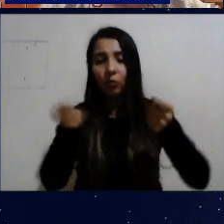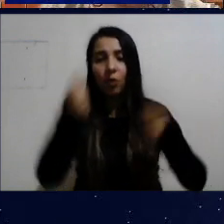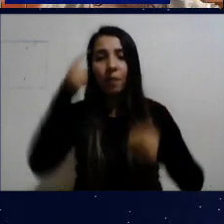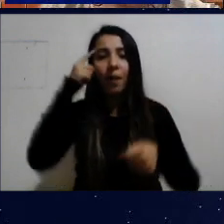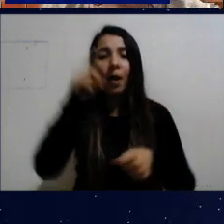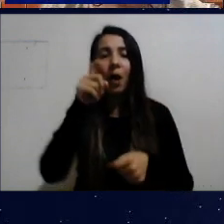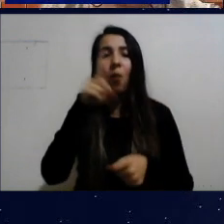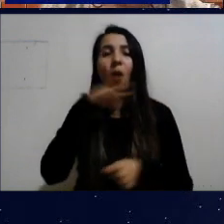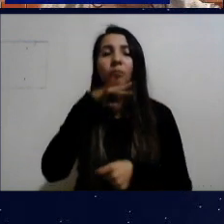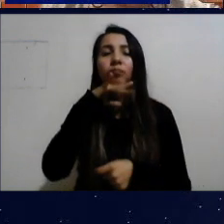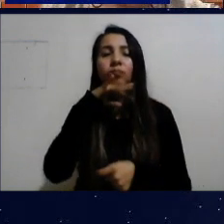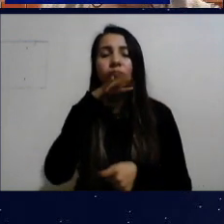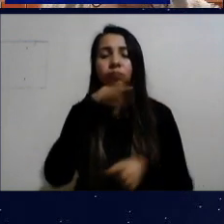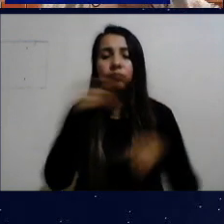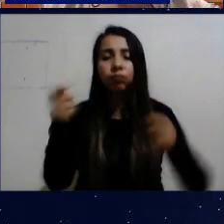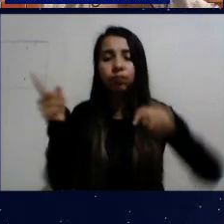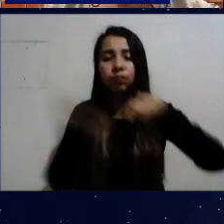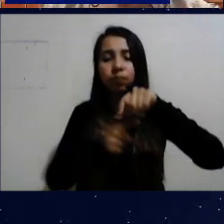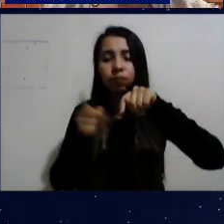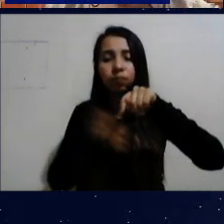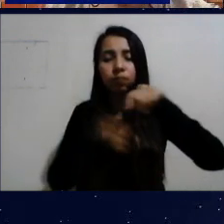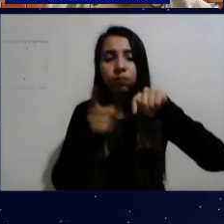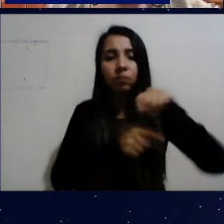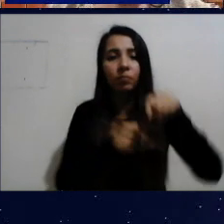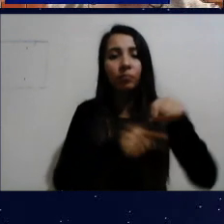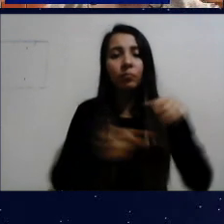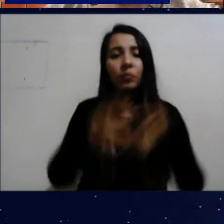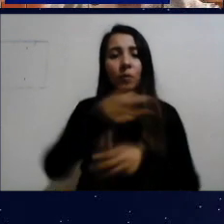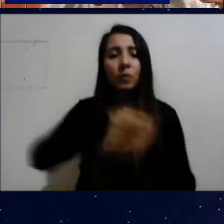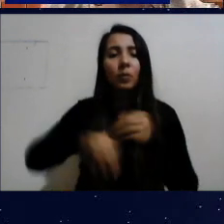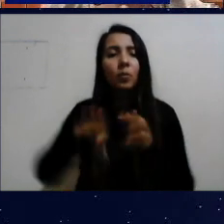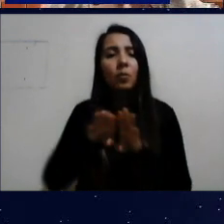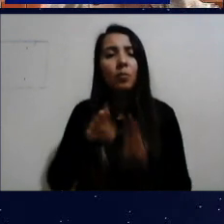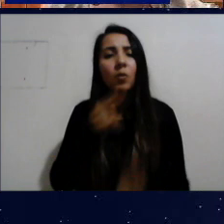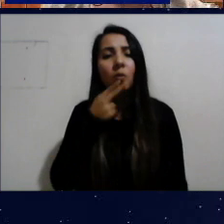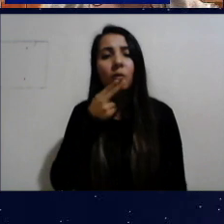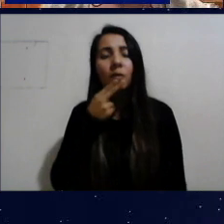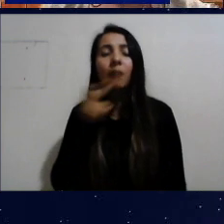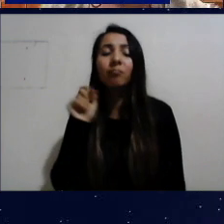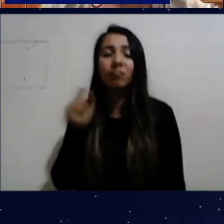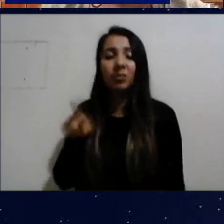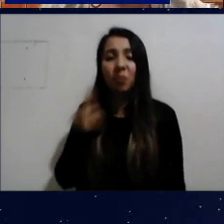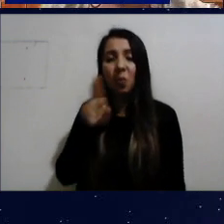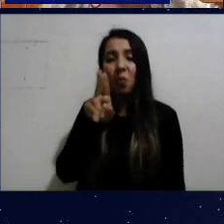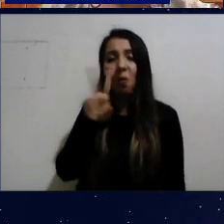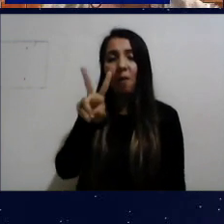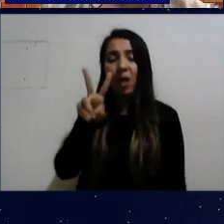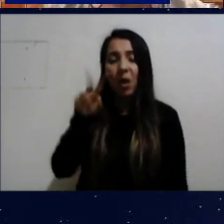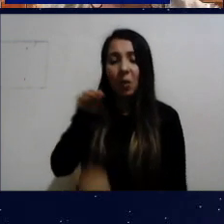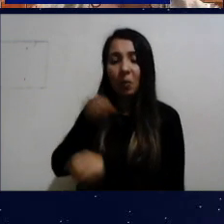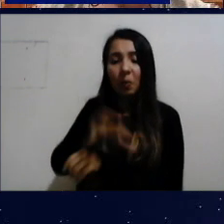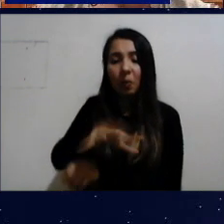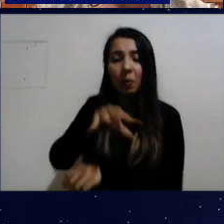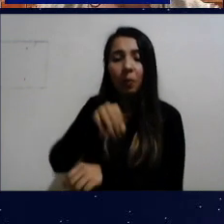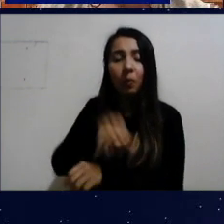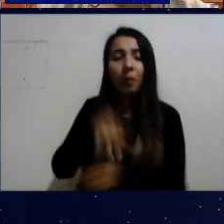la contaminación del agua y cómo la tratan con radiación ultravioleta, pues, para